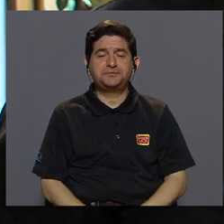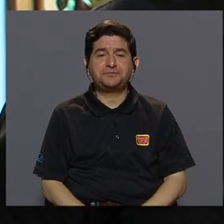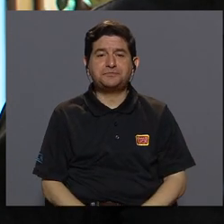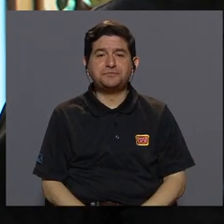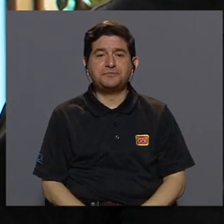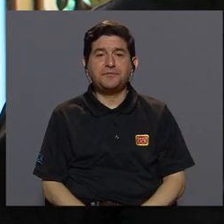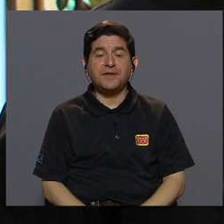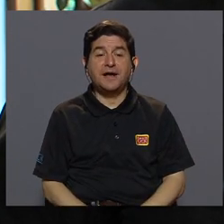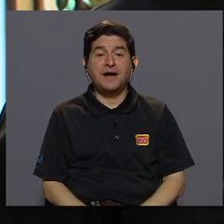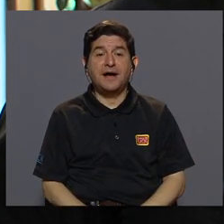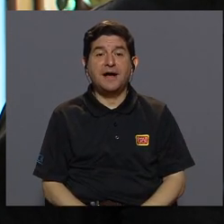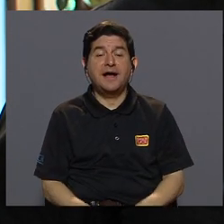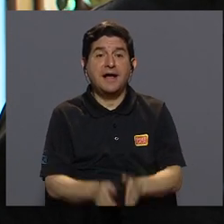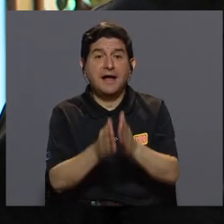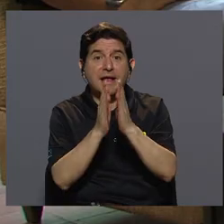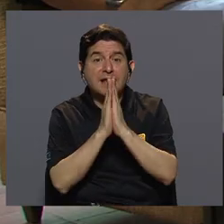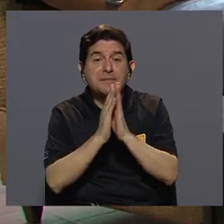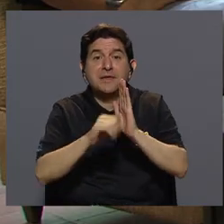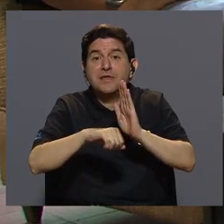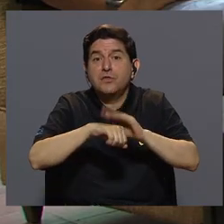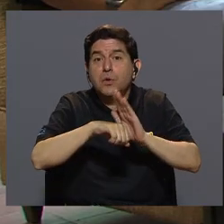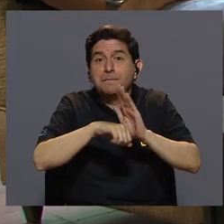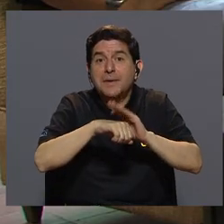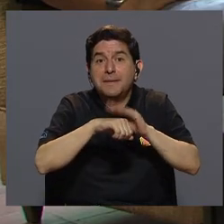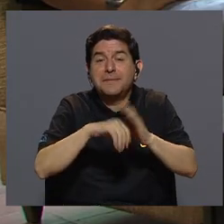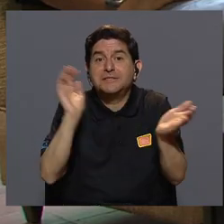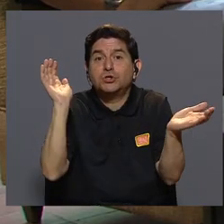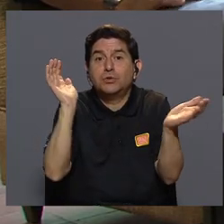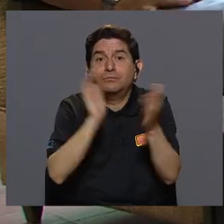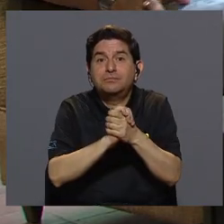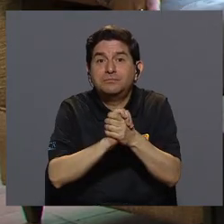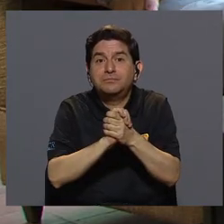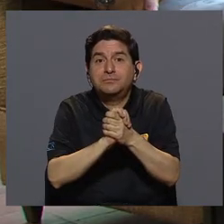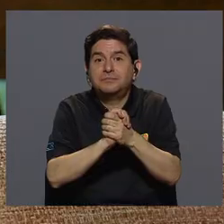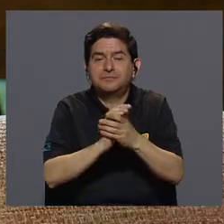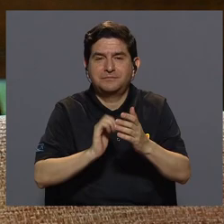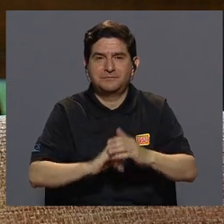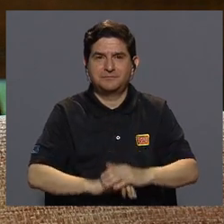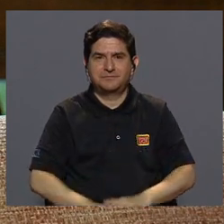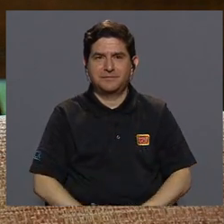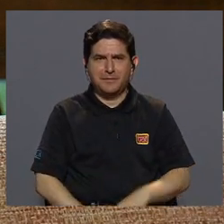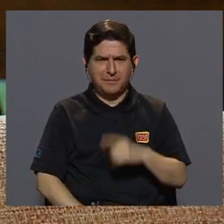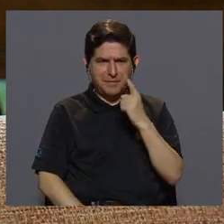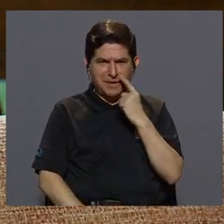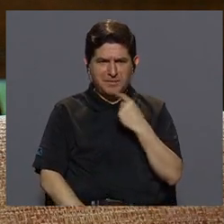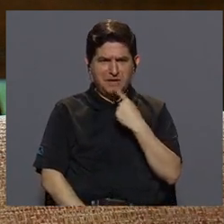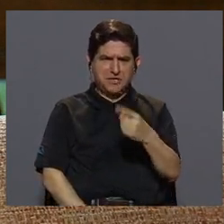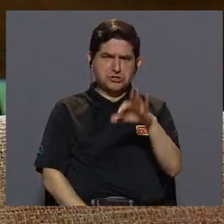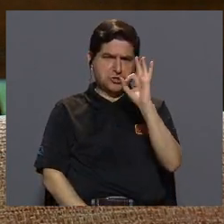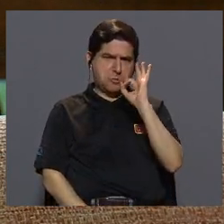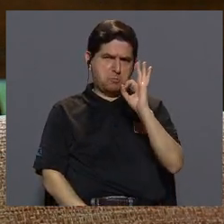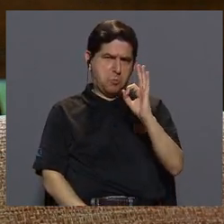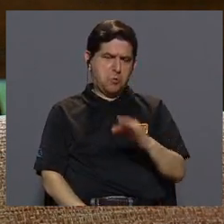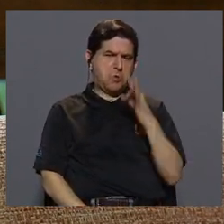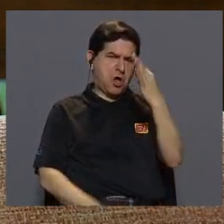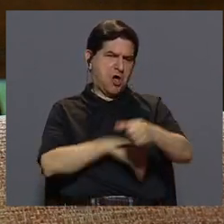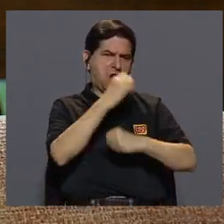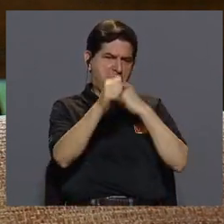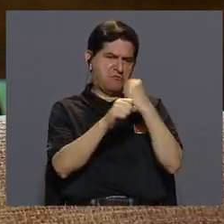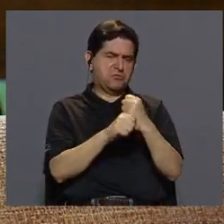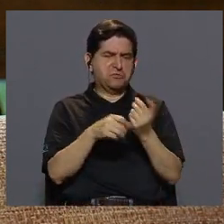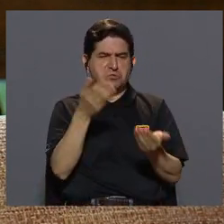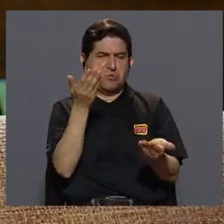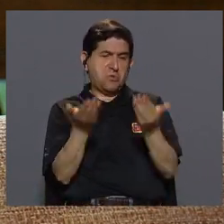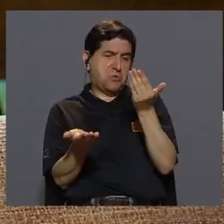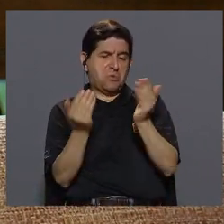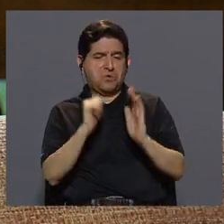le pidió no solo mi mano, sino el permiso de casarnos. Y dice papá, bueno, muy bien, el año entrante